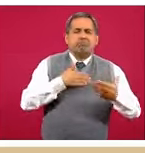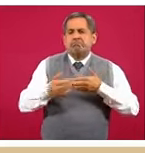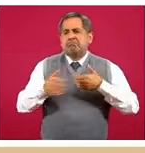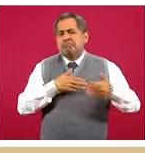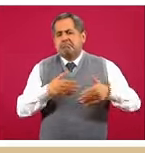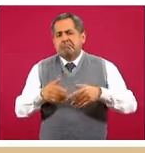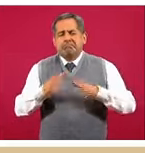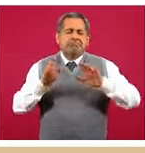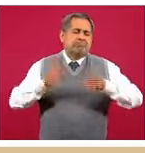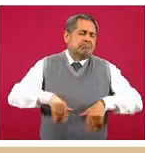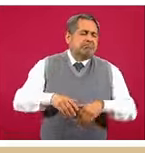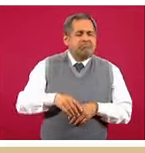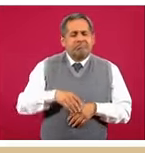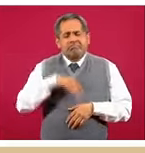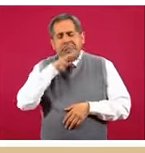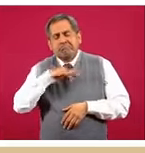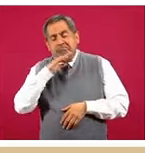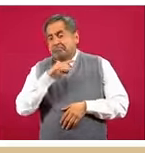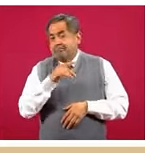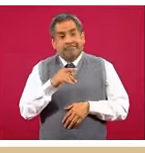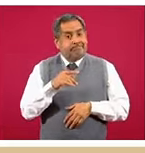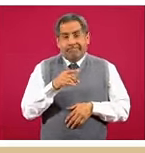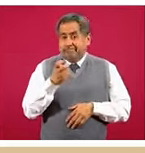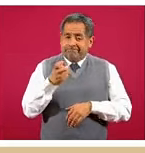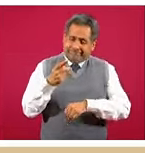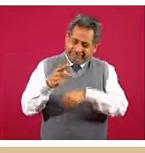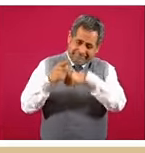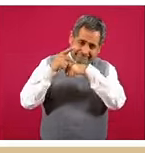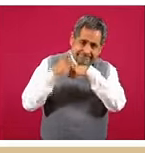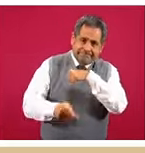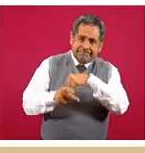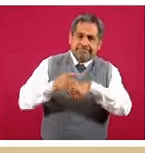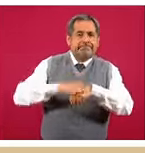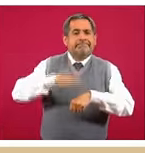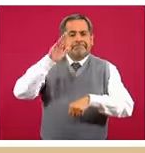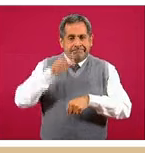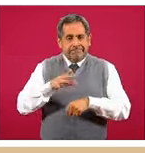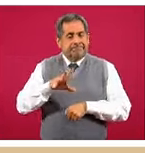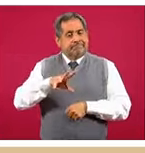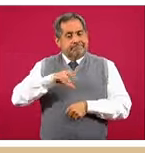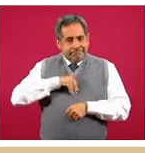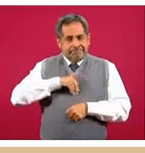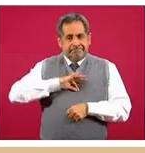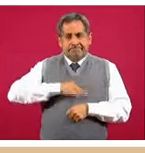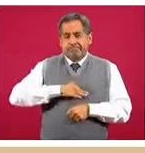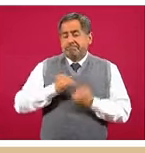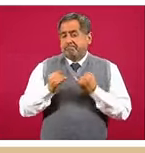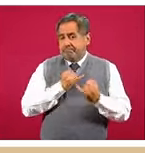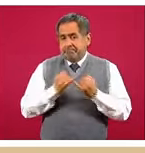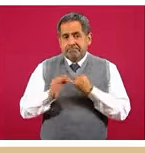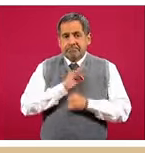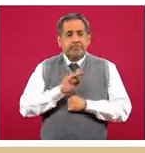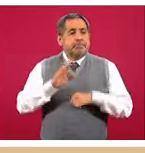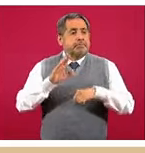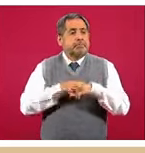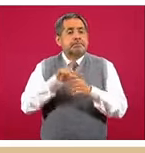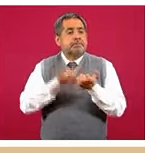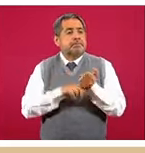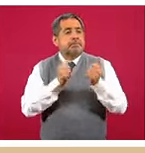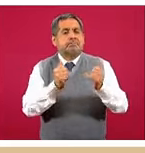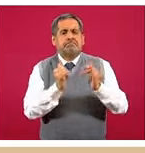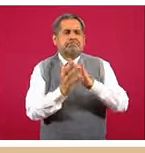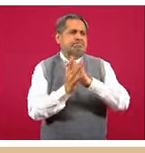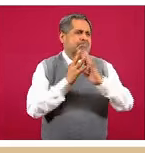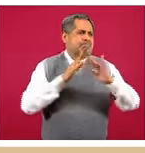medidas básicas de prevención, y el riesgo se incrementa porque hay una circulación del